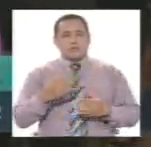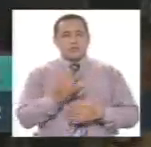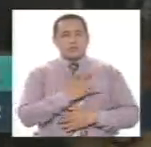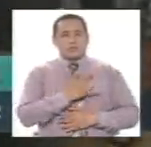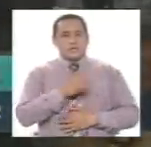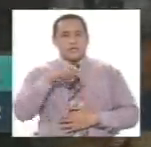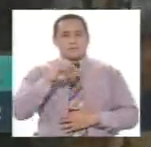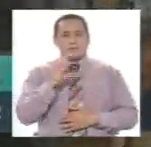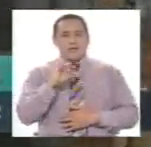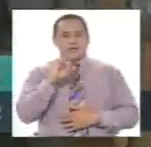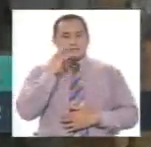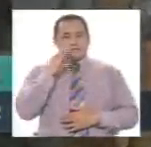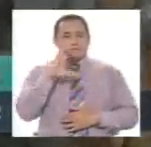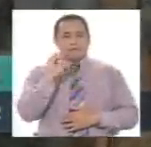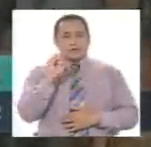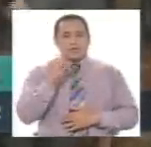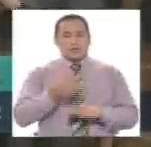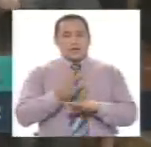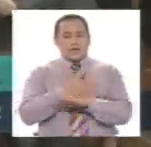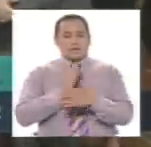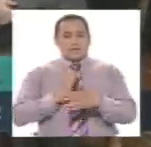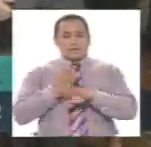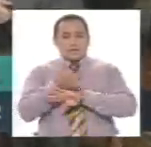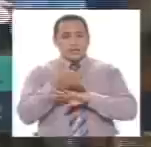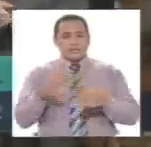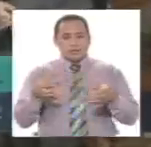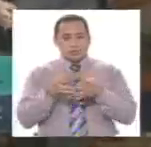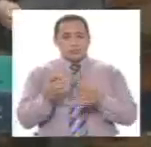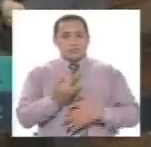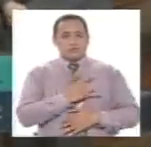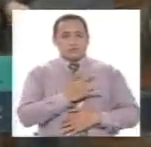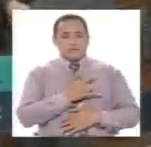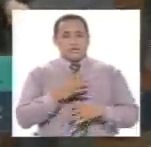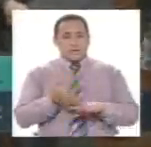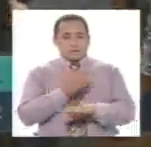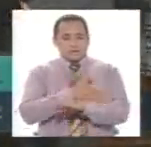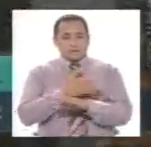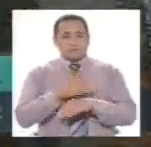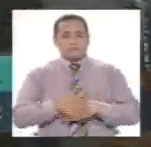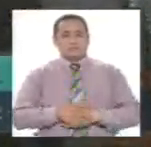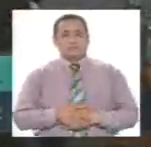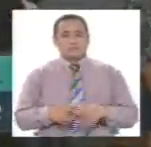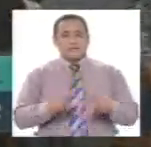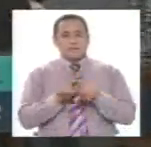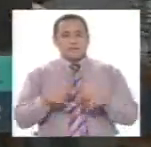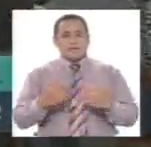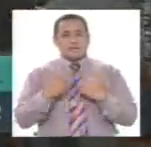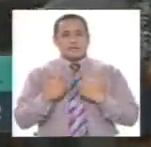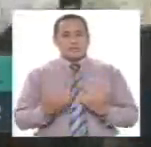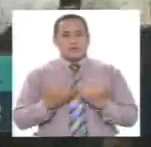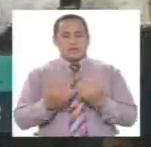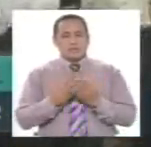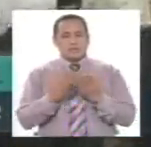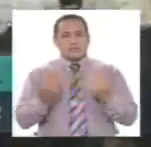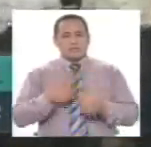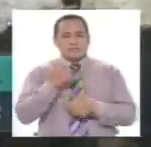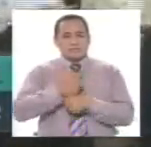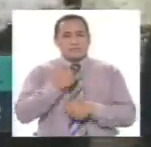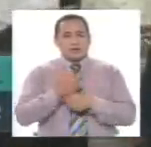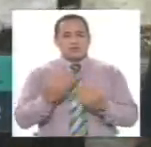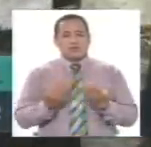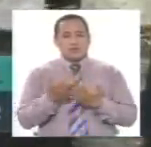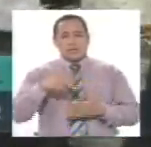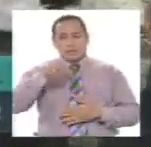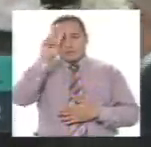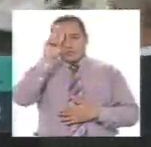Lima. Tras egresar de esta institución educativa, ha desplegado una gran trayectoria tanto en el